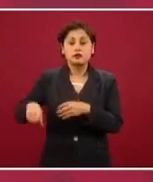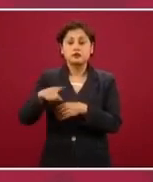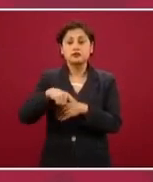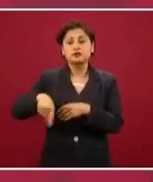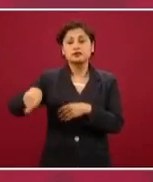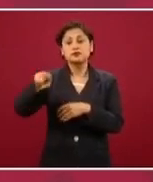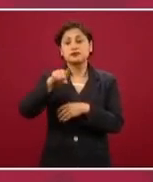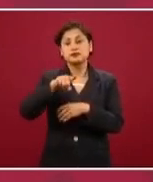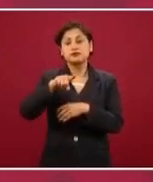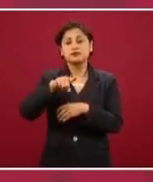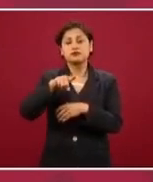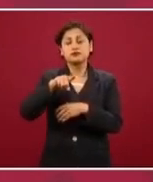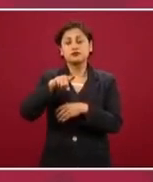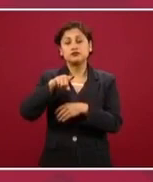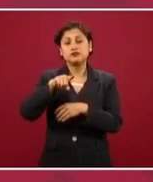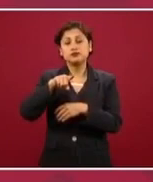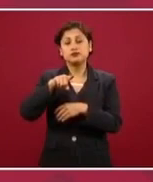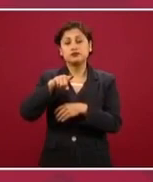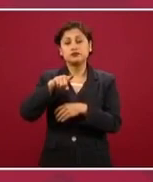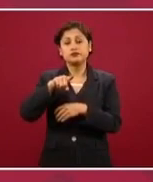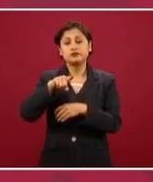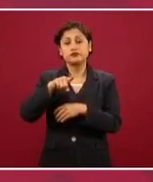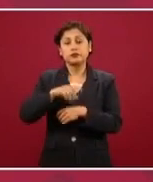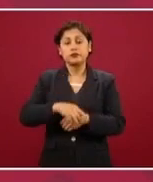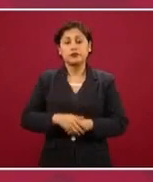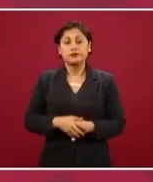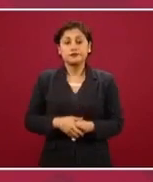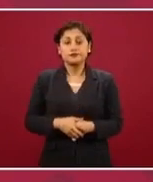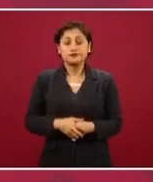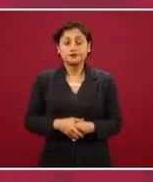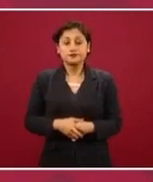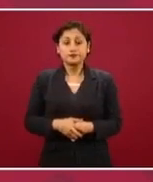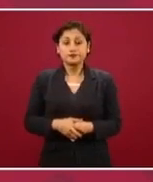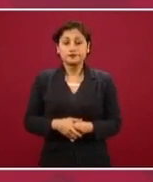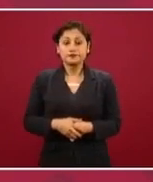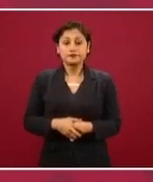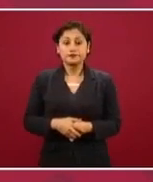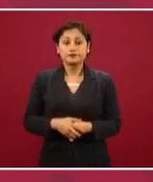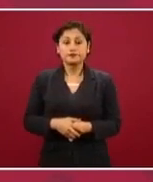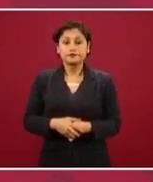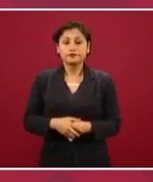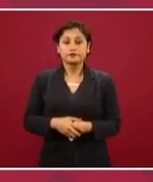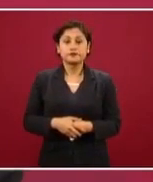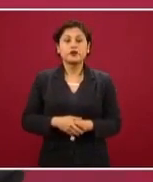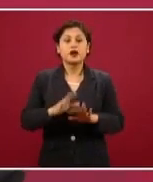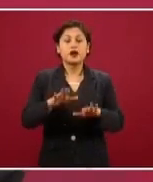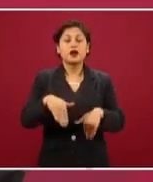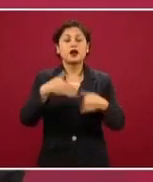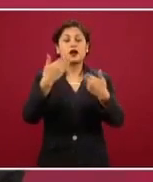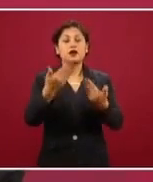engañadas por oficinas de factureros